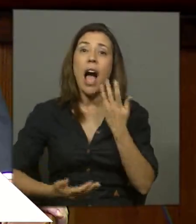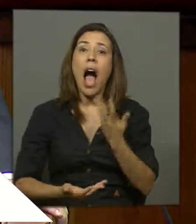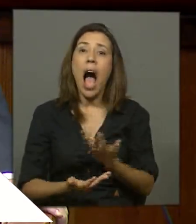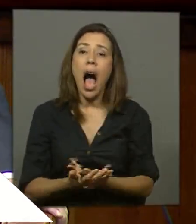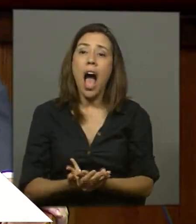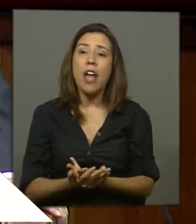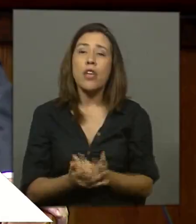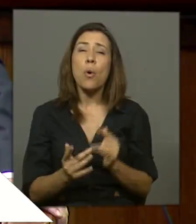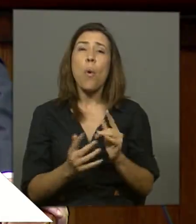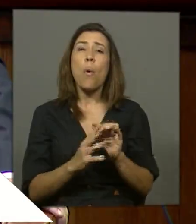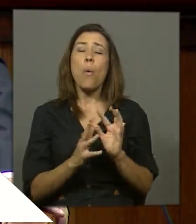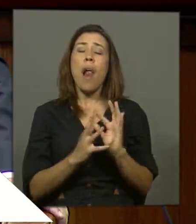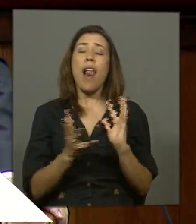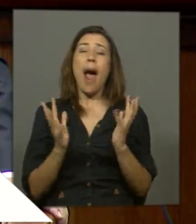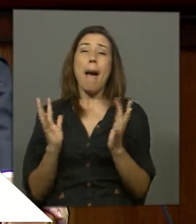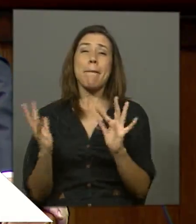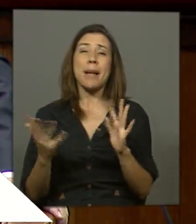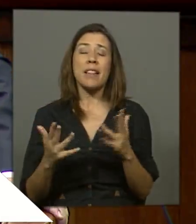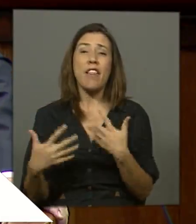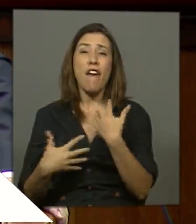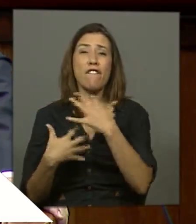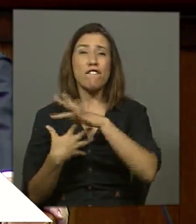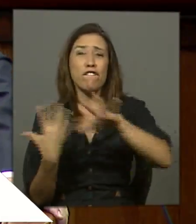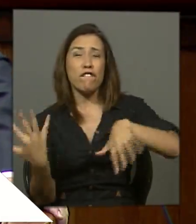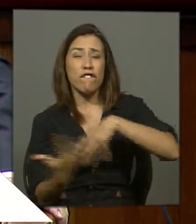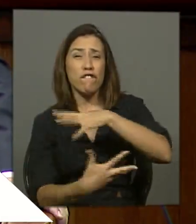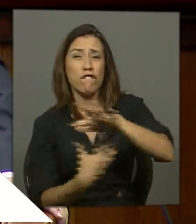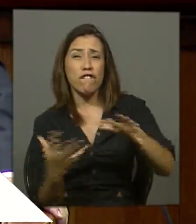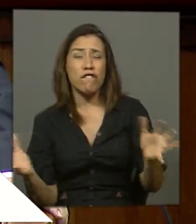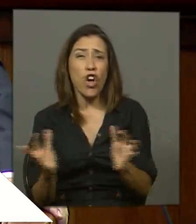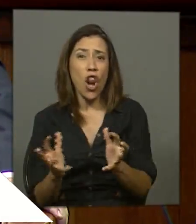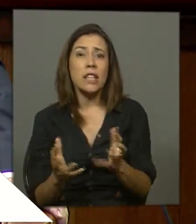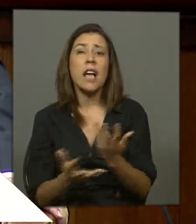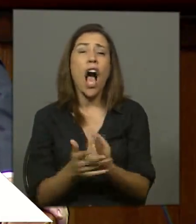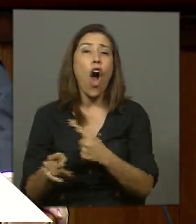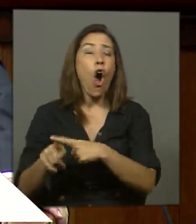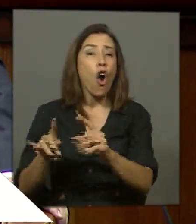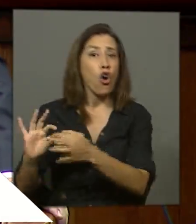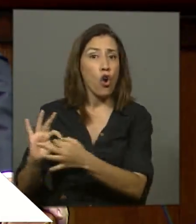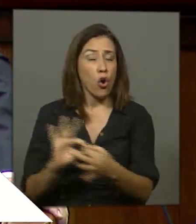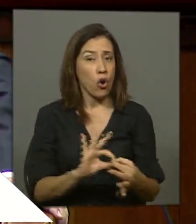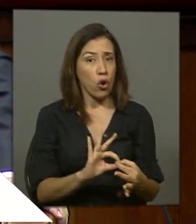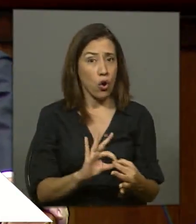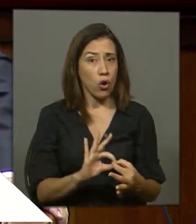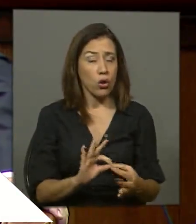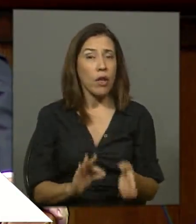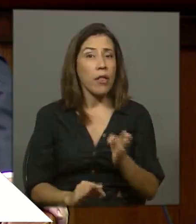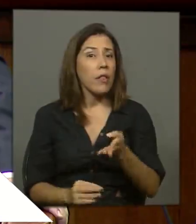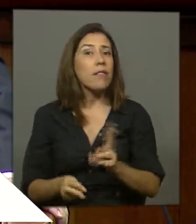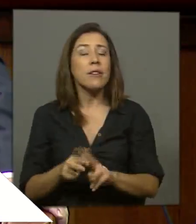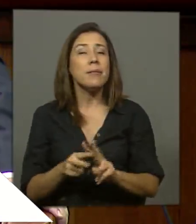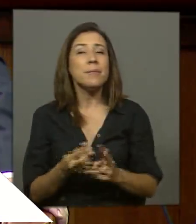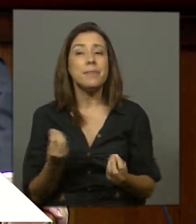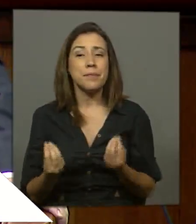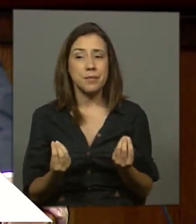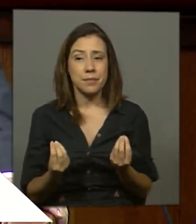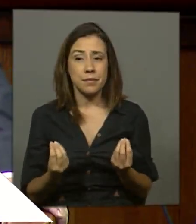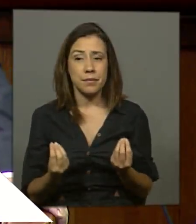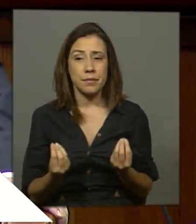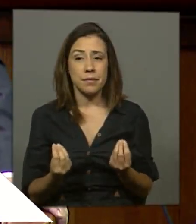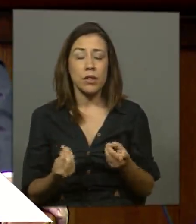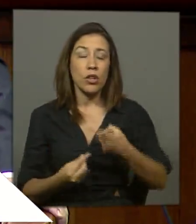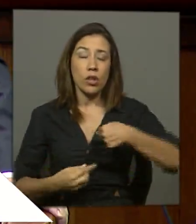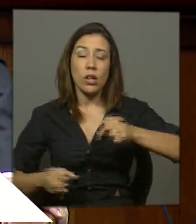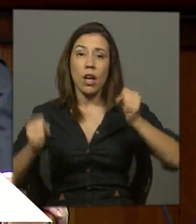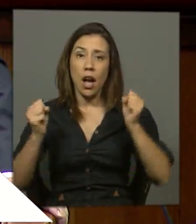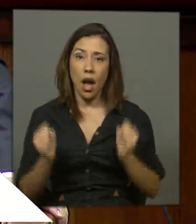atmósfera de violencia que tiene otros otros otras raíces lo que debemos hacer ahí es tener la